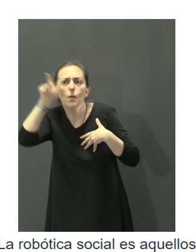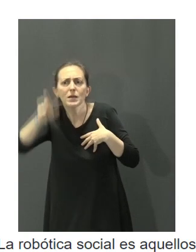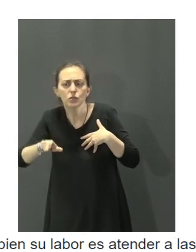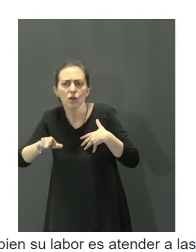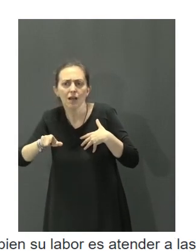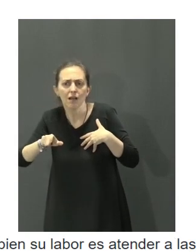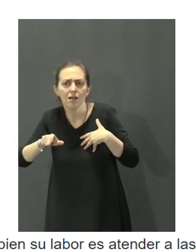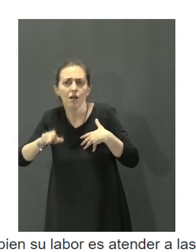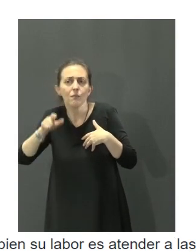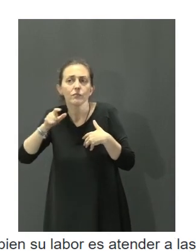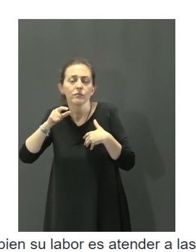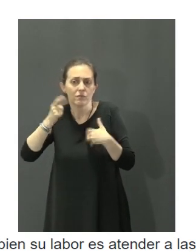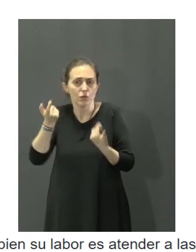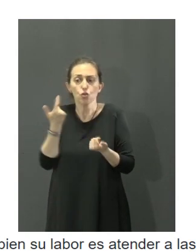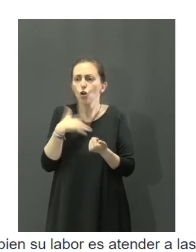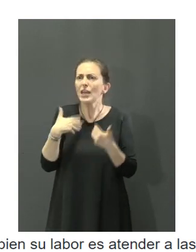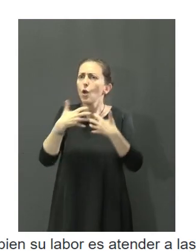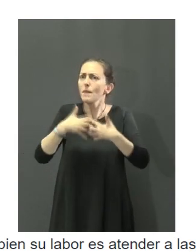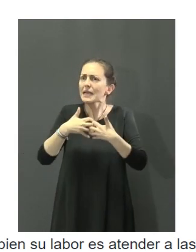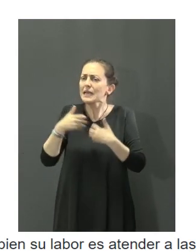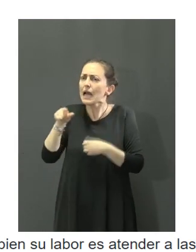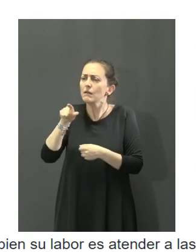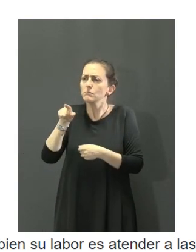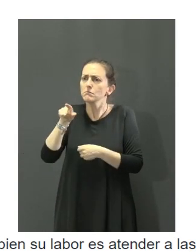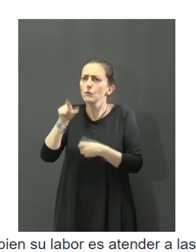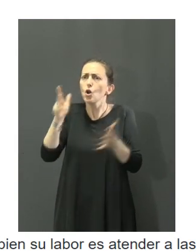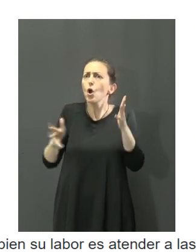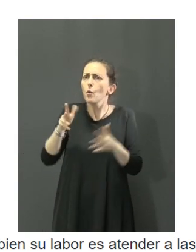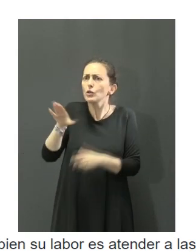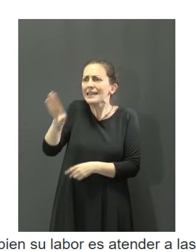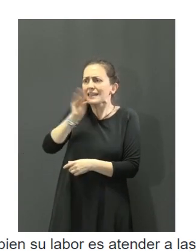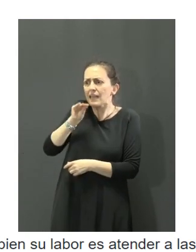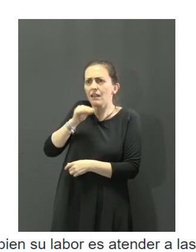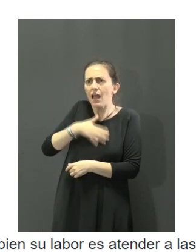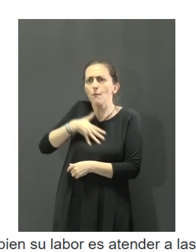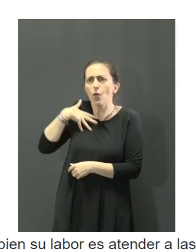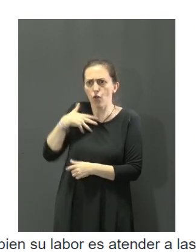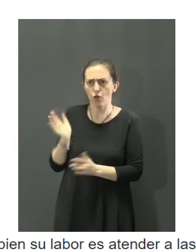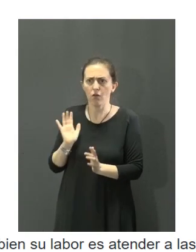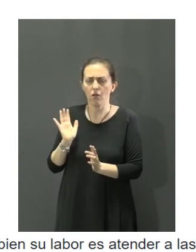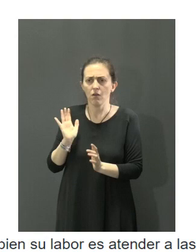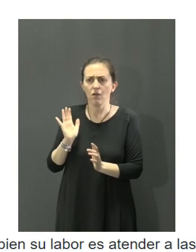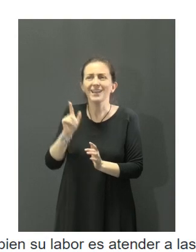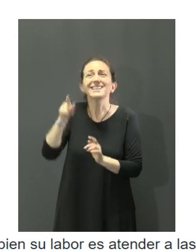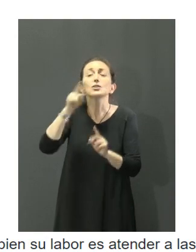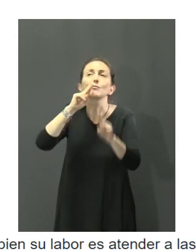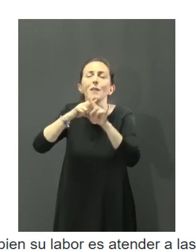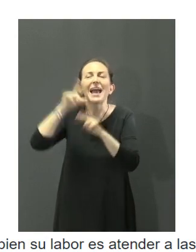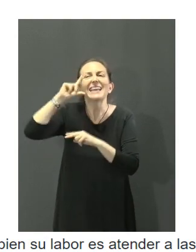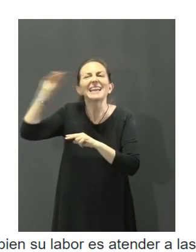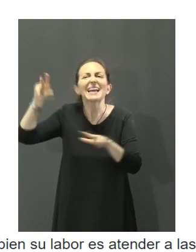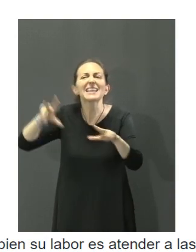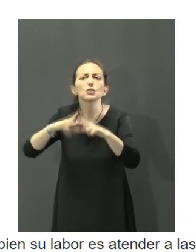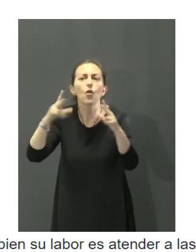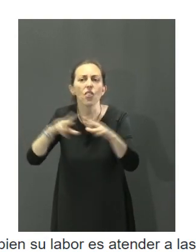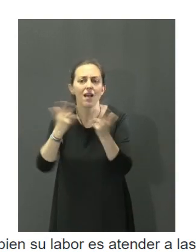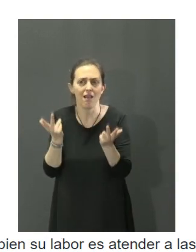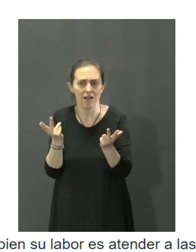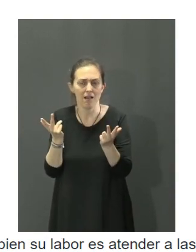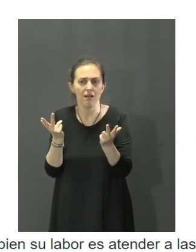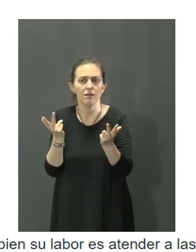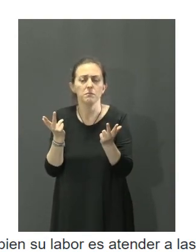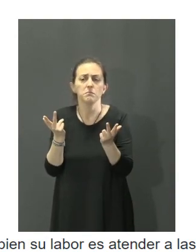Eso sería, a lo mejor es parte de su labor, incorpora esa inteligencia social. Y repito, suele ser